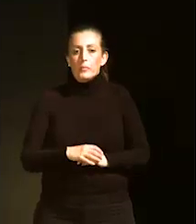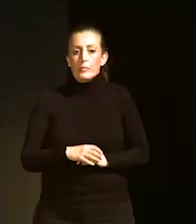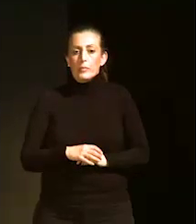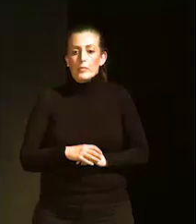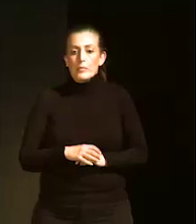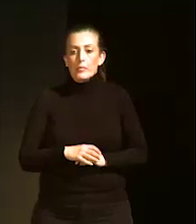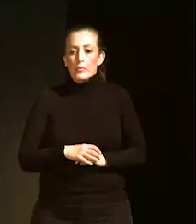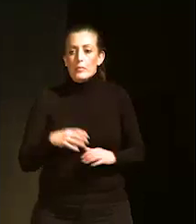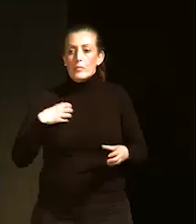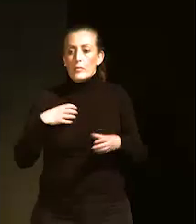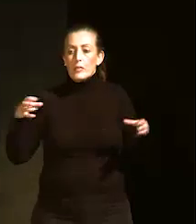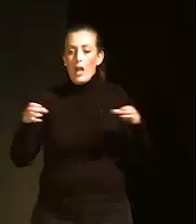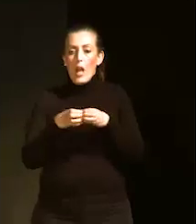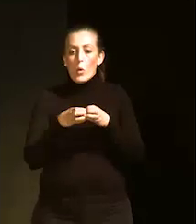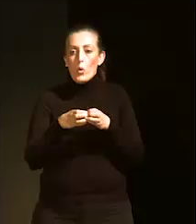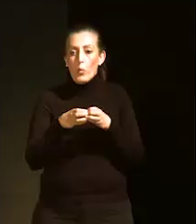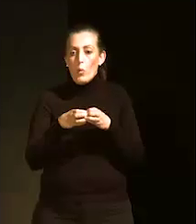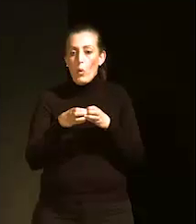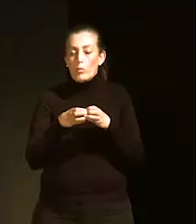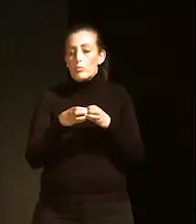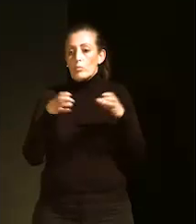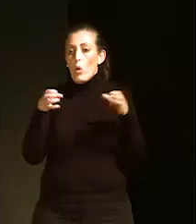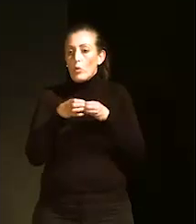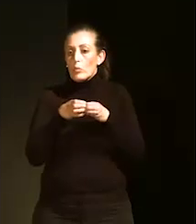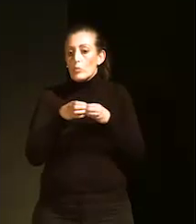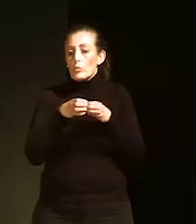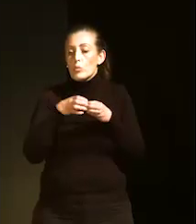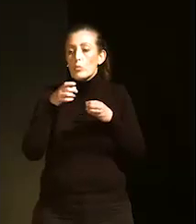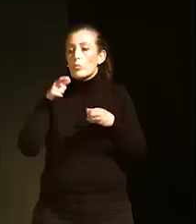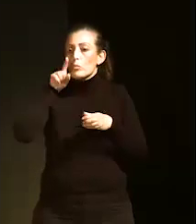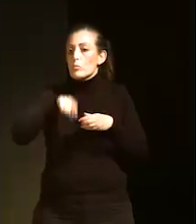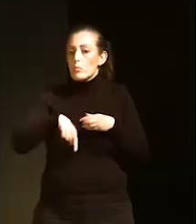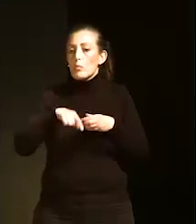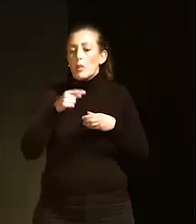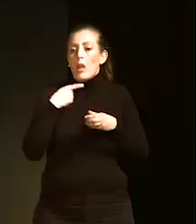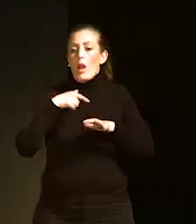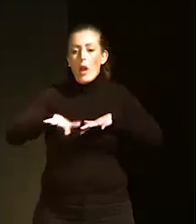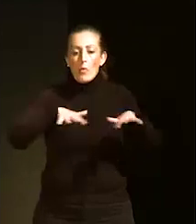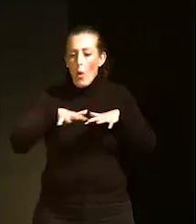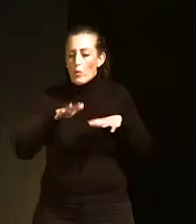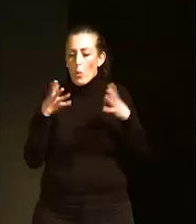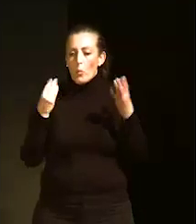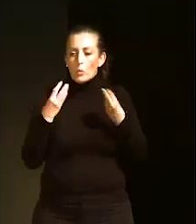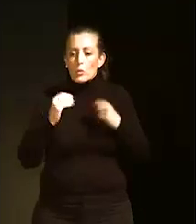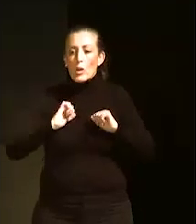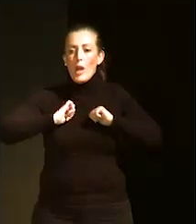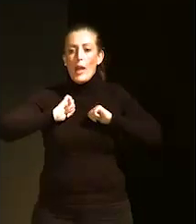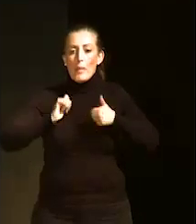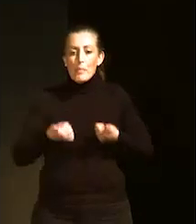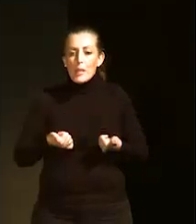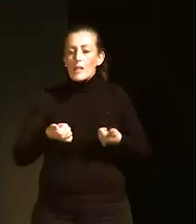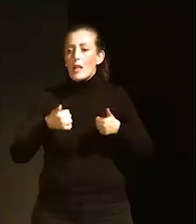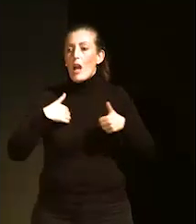pues el grupo joven también ha sido un grupo que ha girado y se ha movido y que empieza